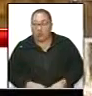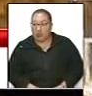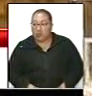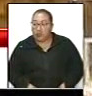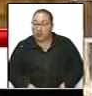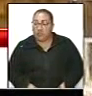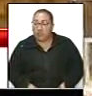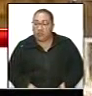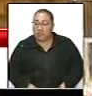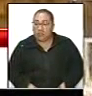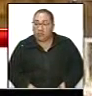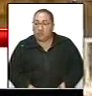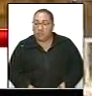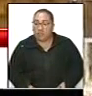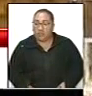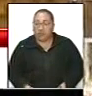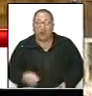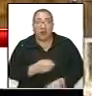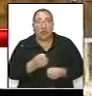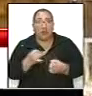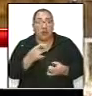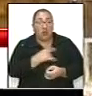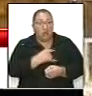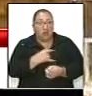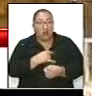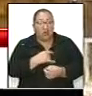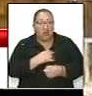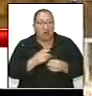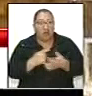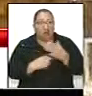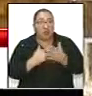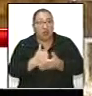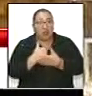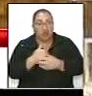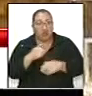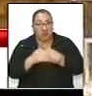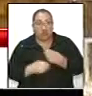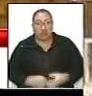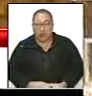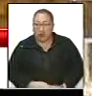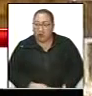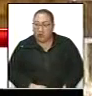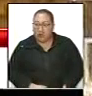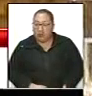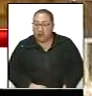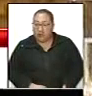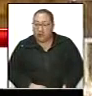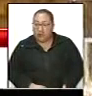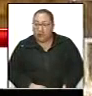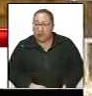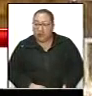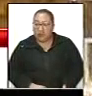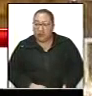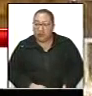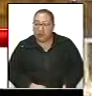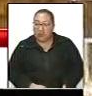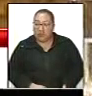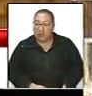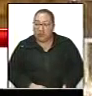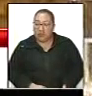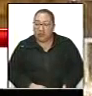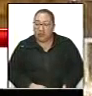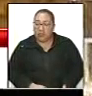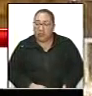permanentemente llamado a la comunidad de universidades licenciadas para que nos ayuden en este proceso de darle una nueva oportunidad a estos estudiantes de